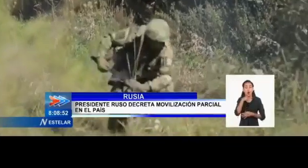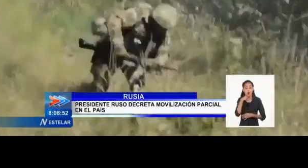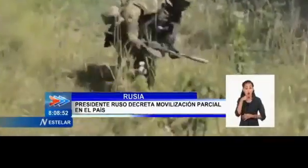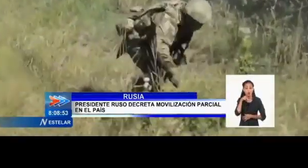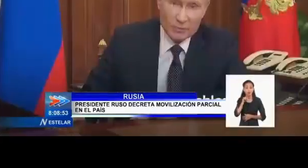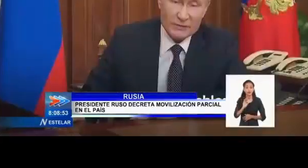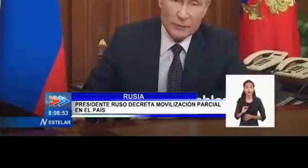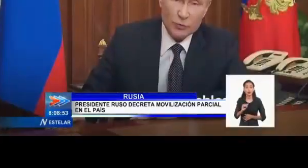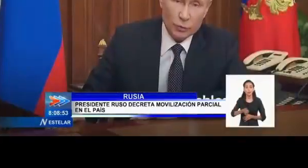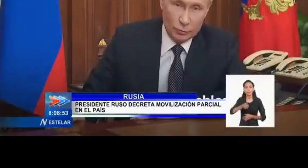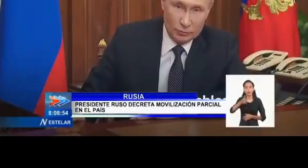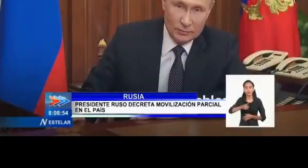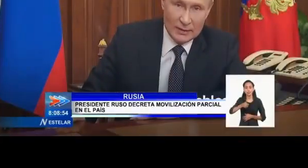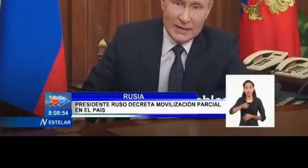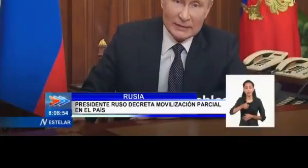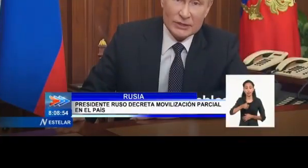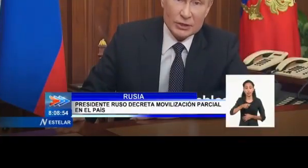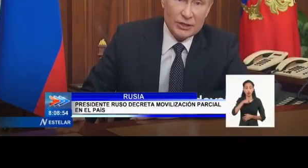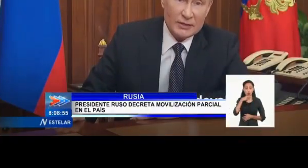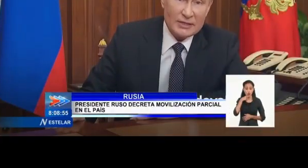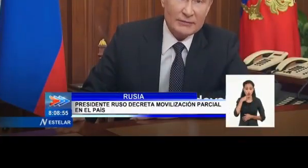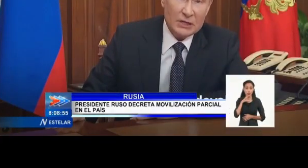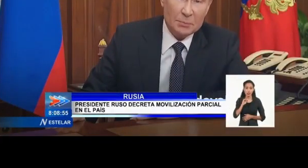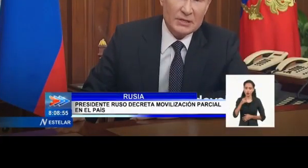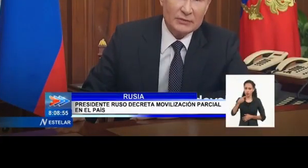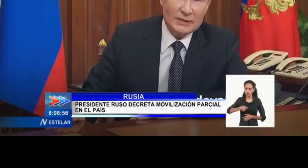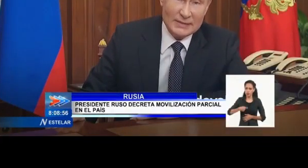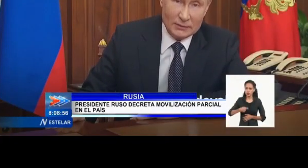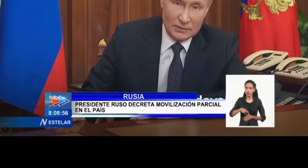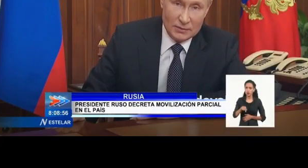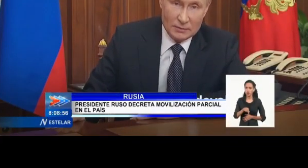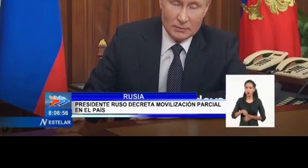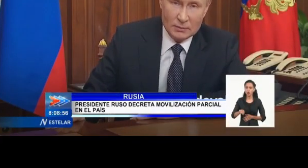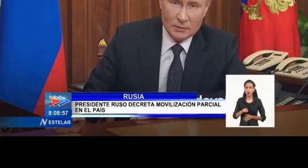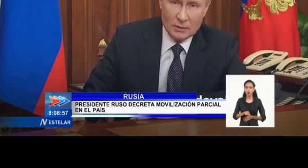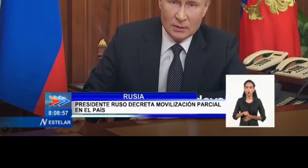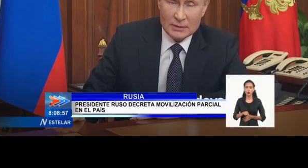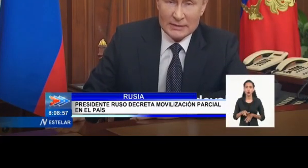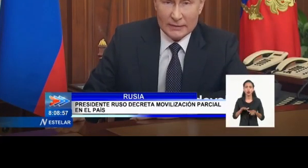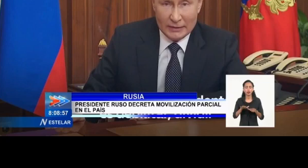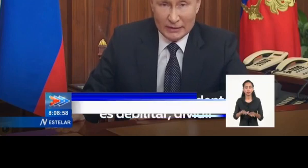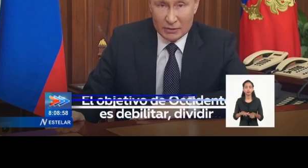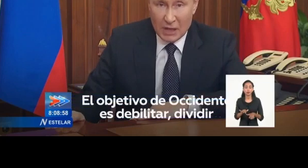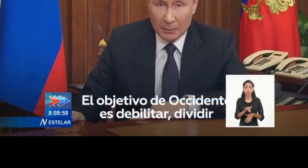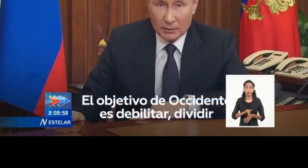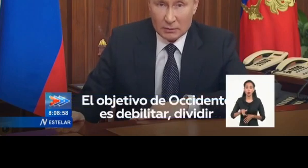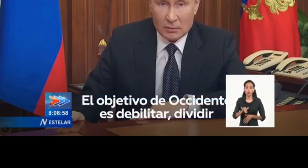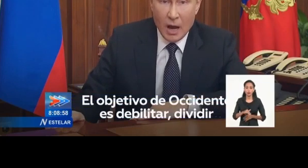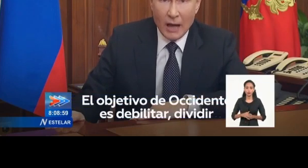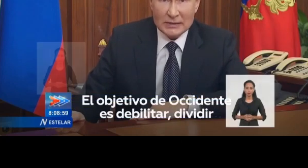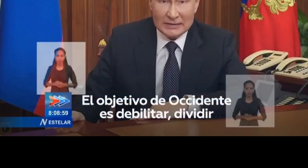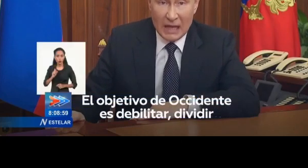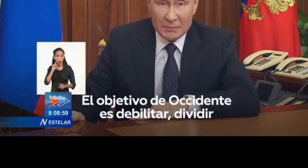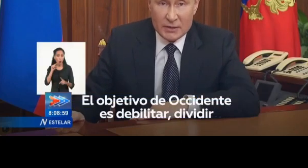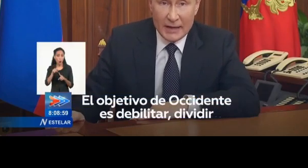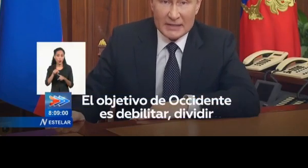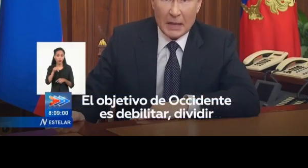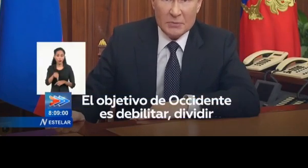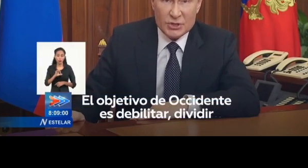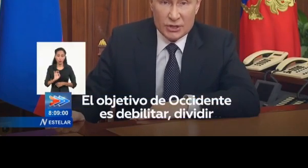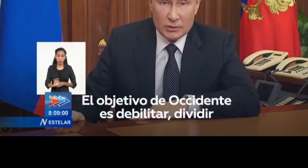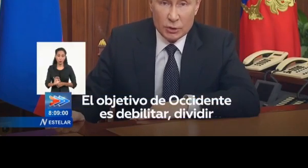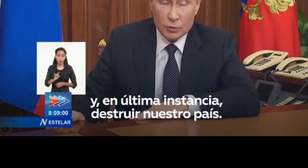calificó el presidente Vladimir Putin su decisión de decretar la movilización parcial en el país. El objetivo de Occidente es